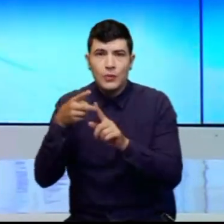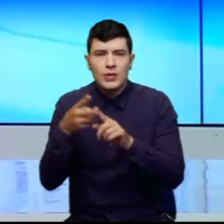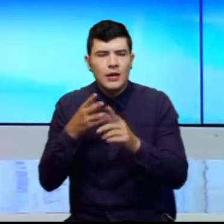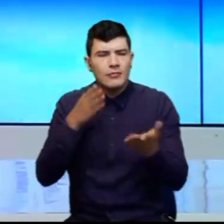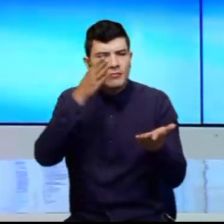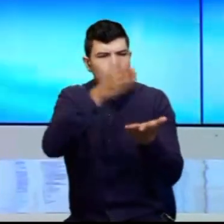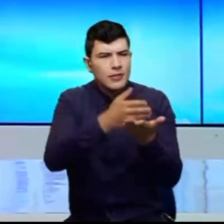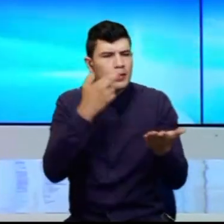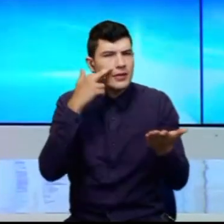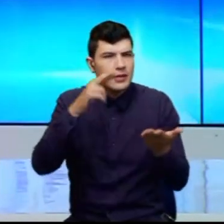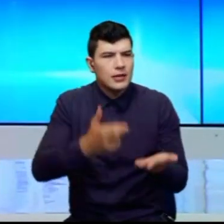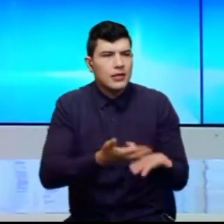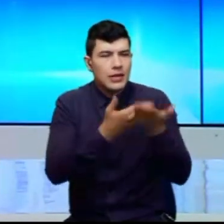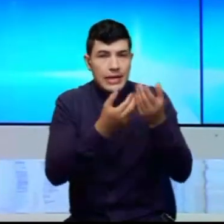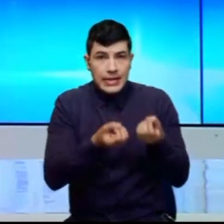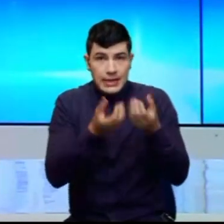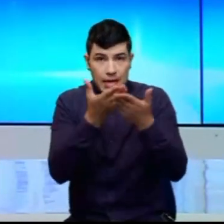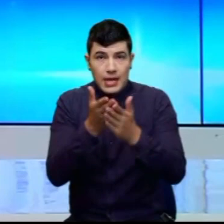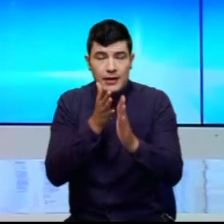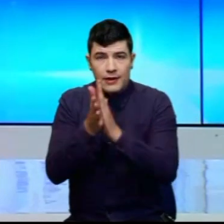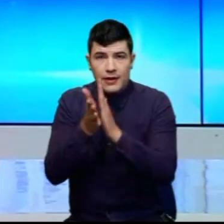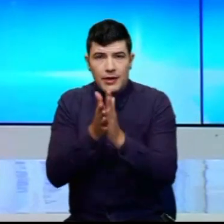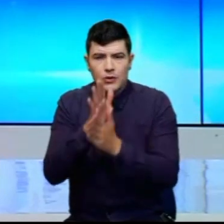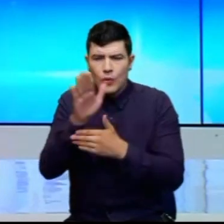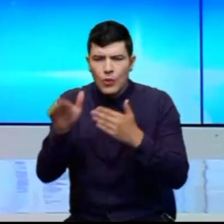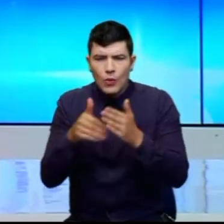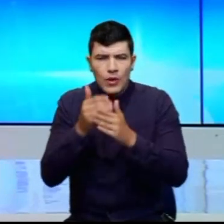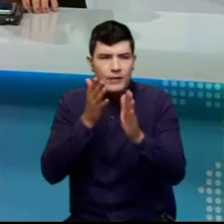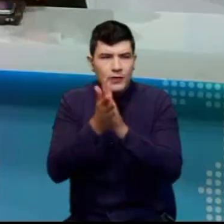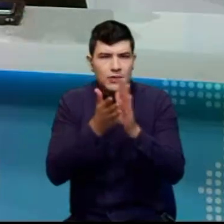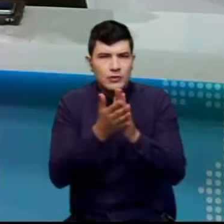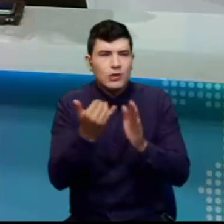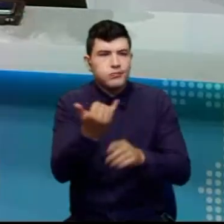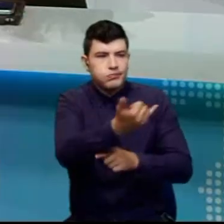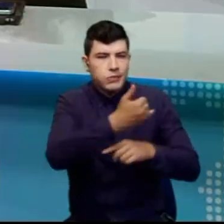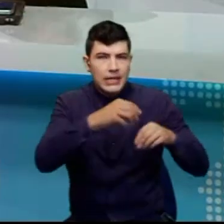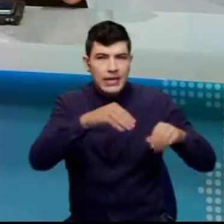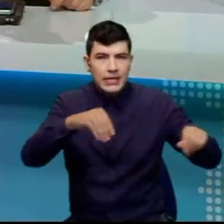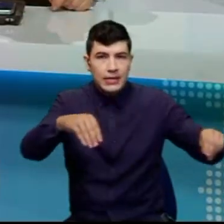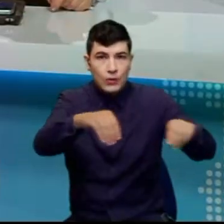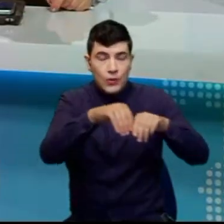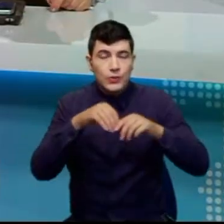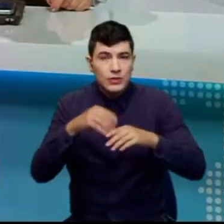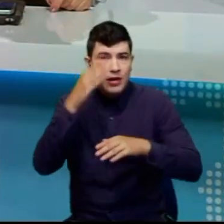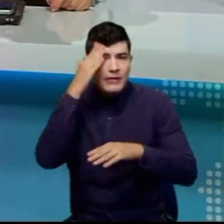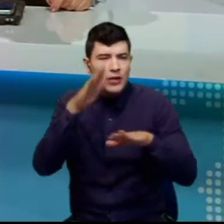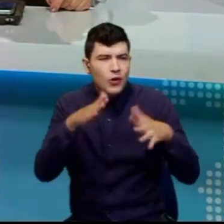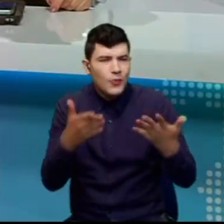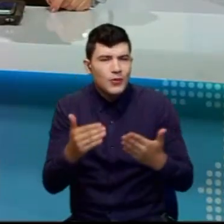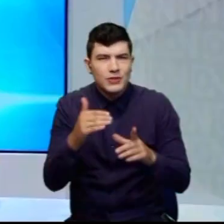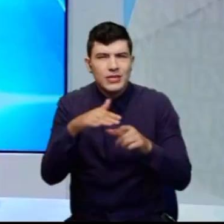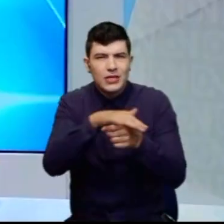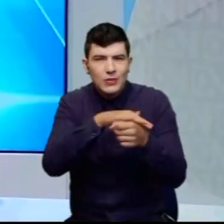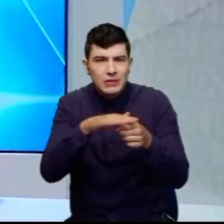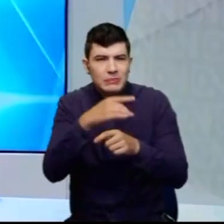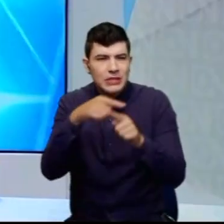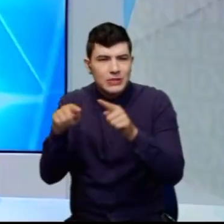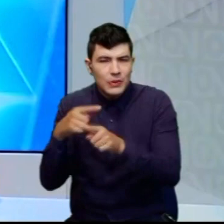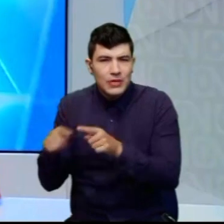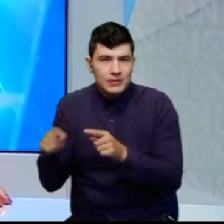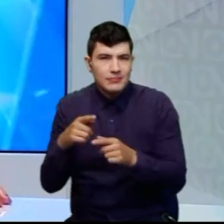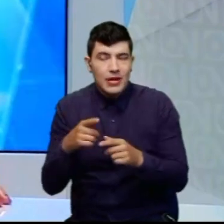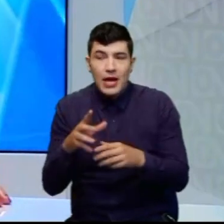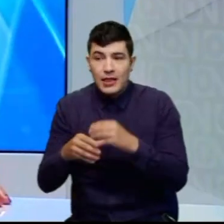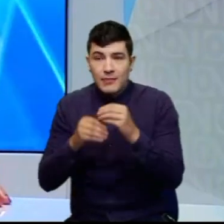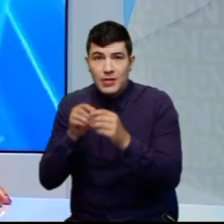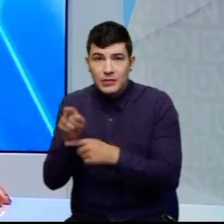humanitaria y entregaron el balance de la información recopilada en este territorio. Además de esto, María Ángel, denunciaron vulneraciones a los derechos humanos